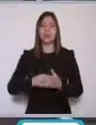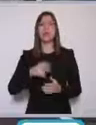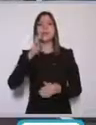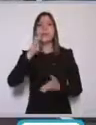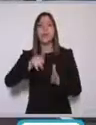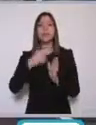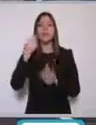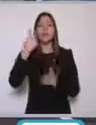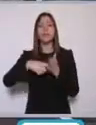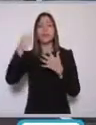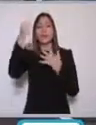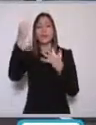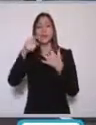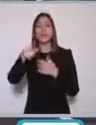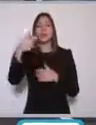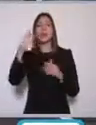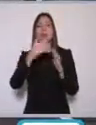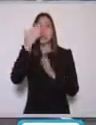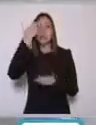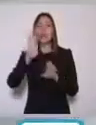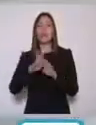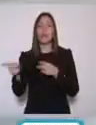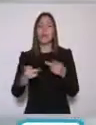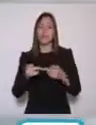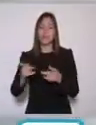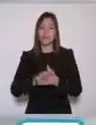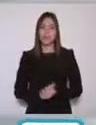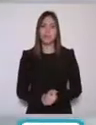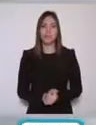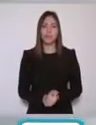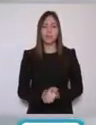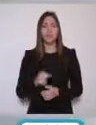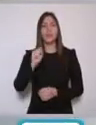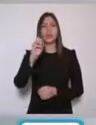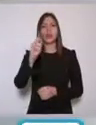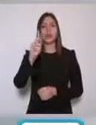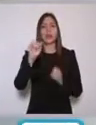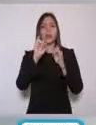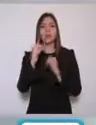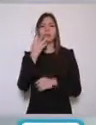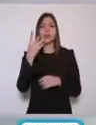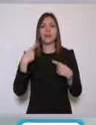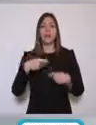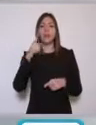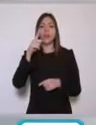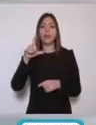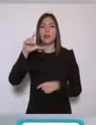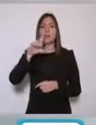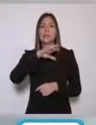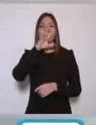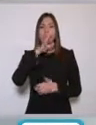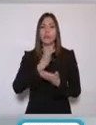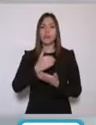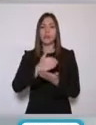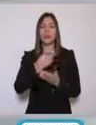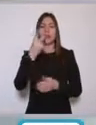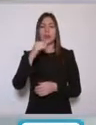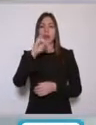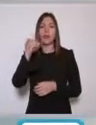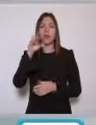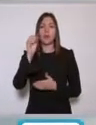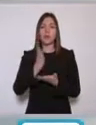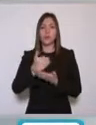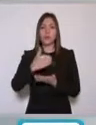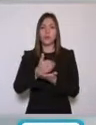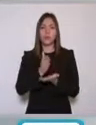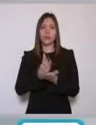ingredientes para que así en casita sepan cómo se hace. Vamos a Sí, verlos. Liliana. Vamos, sopa de invierno 4 porciones, una taza de cebolla picada, También 2 dientes de